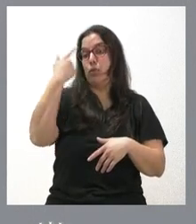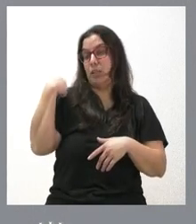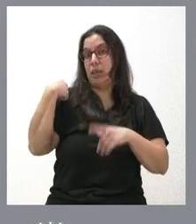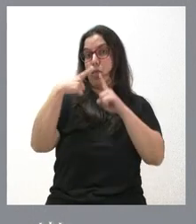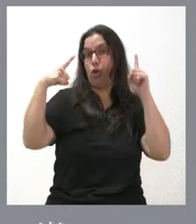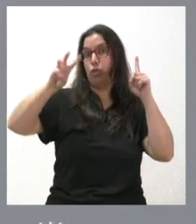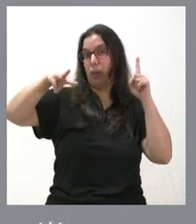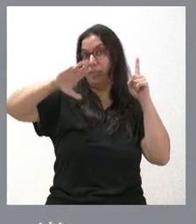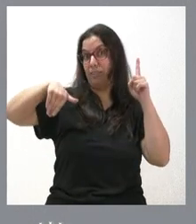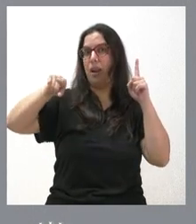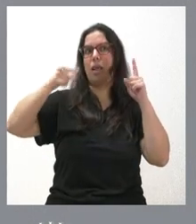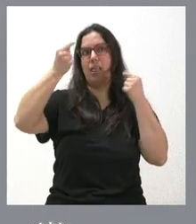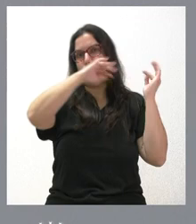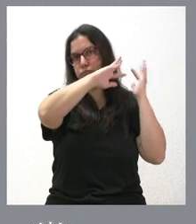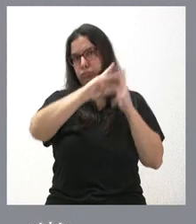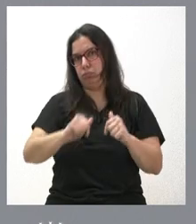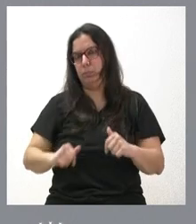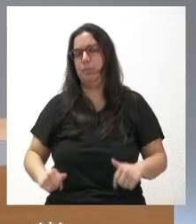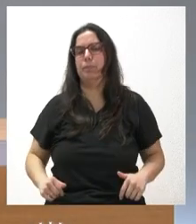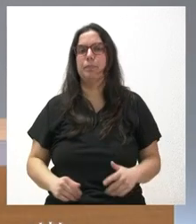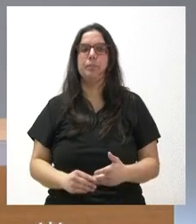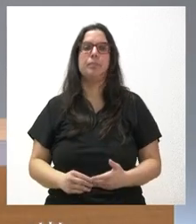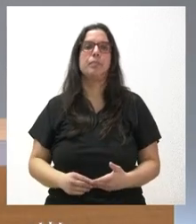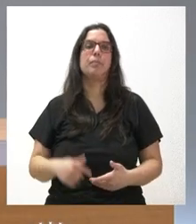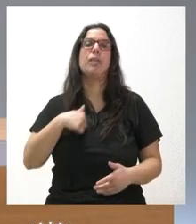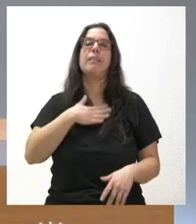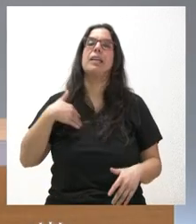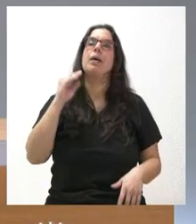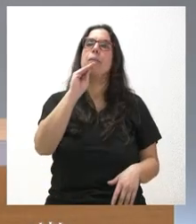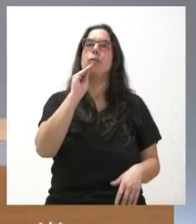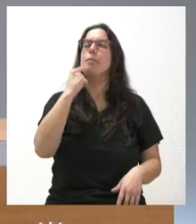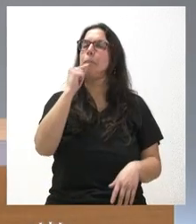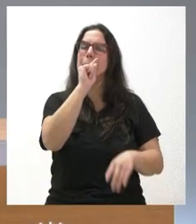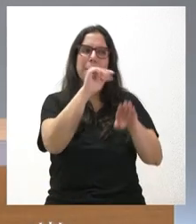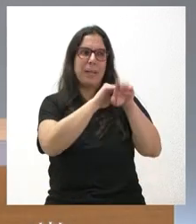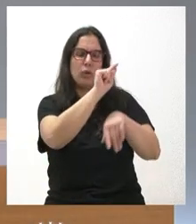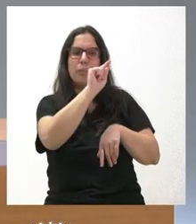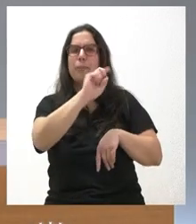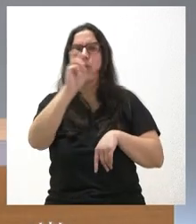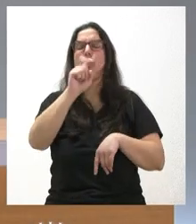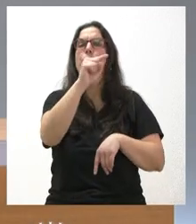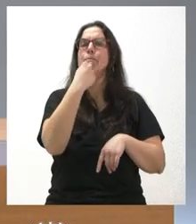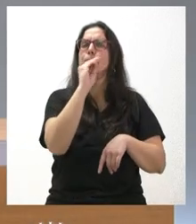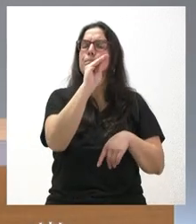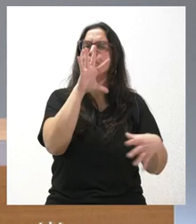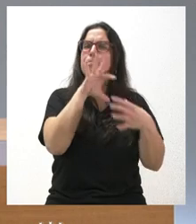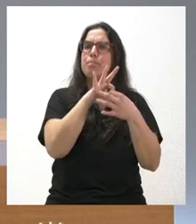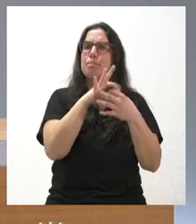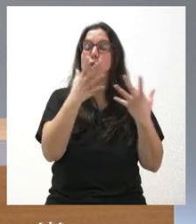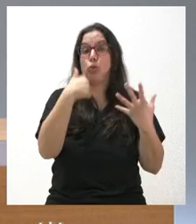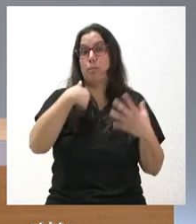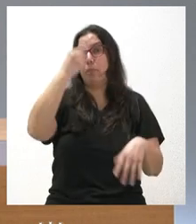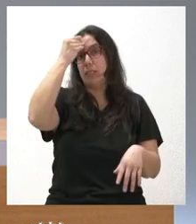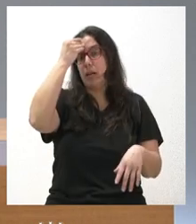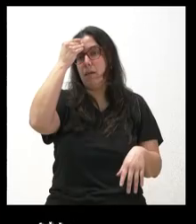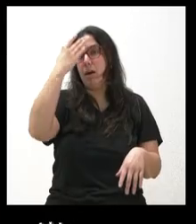último en el que tenemos datos quería preguntarle sobre un momento porque tiene que ver con esto Pero entonces es que pensaba que a lo mejor